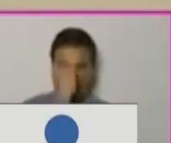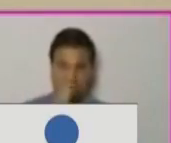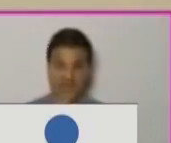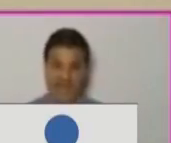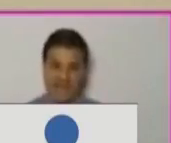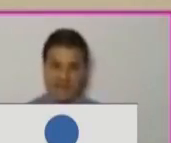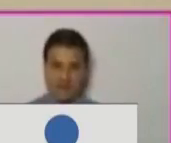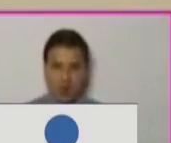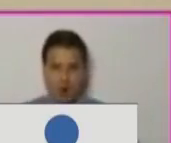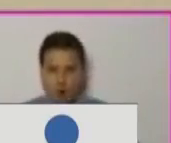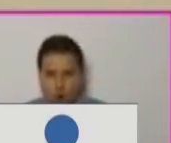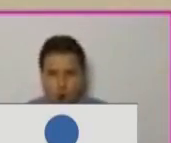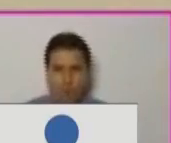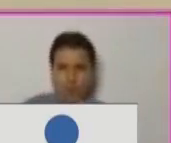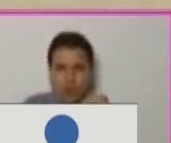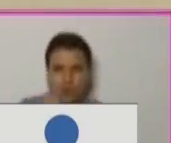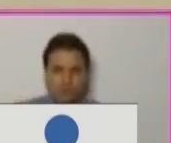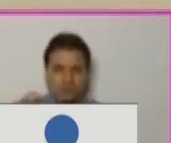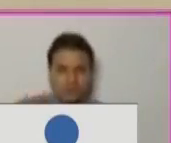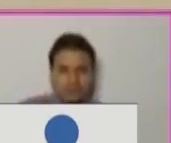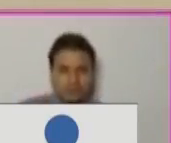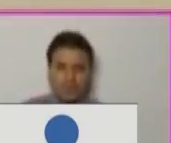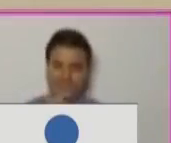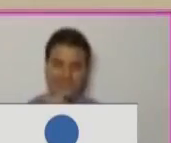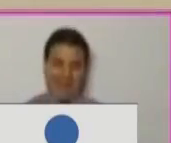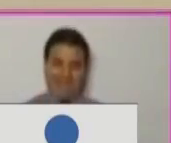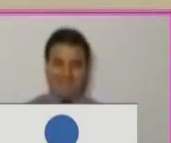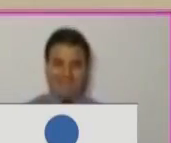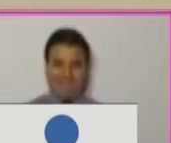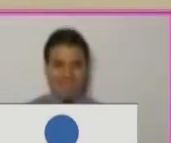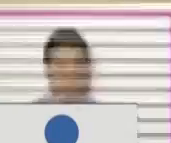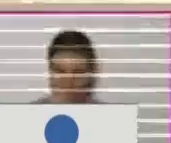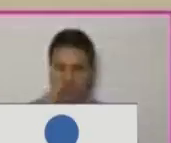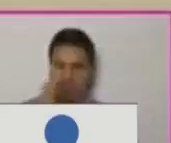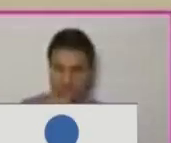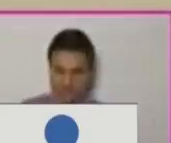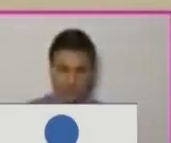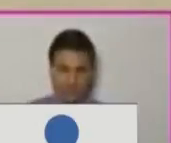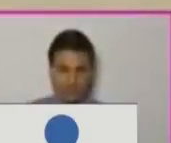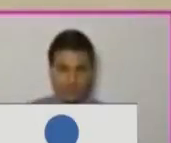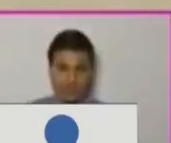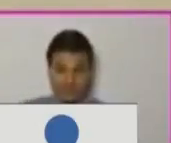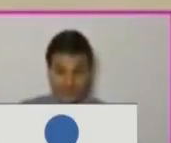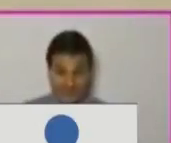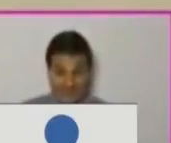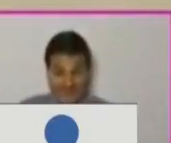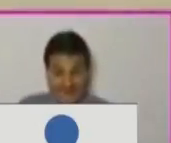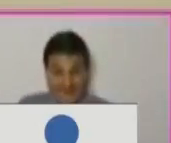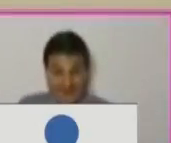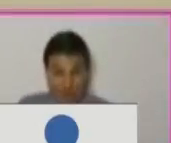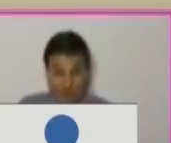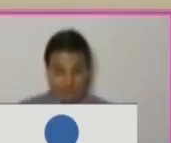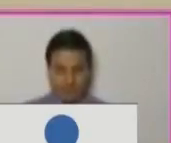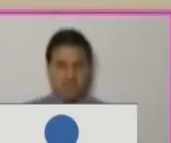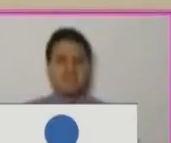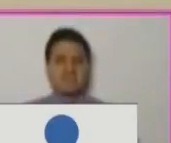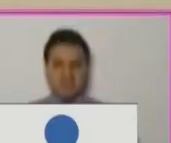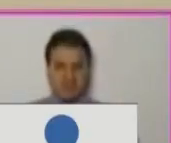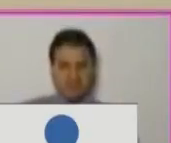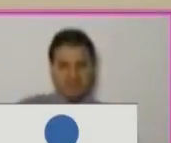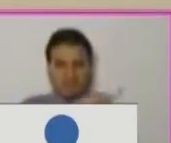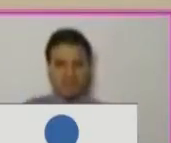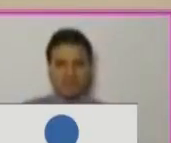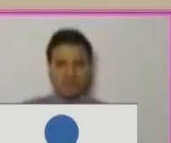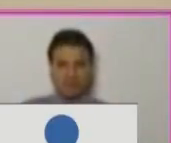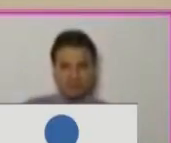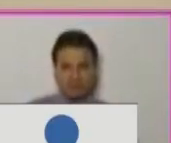de la conducción de esta contienda política. A partir de este momento, con la asunción, el INE se